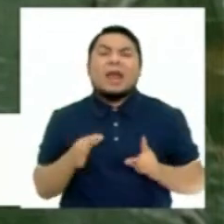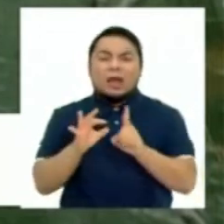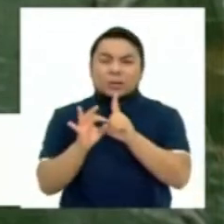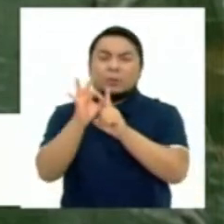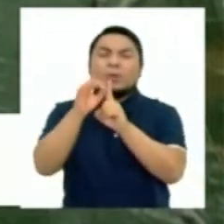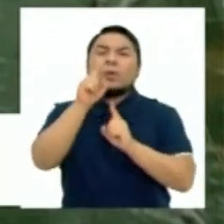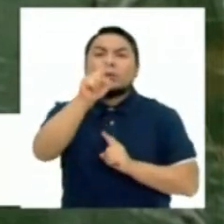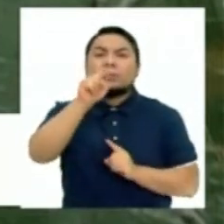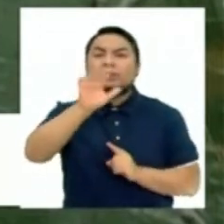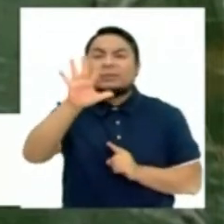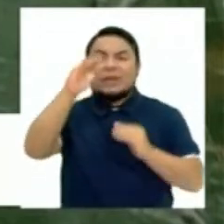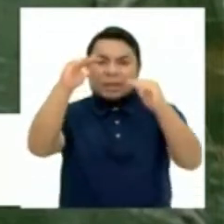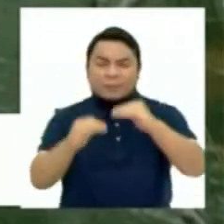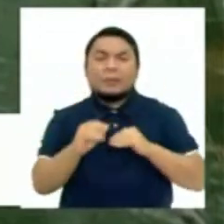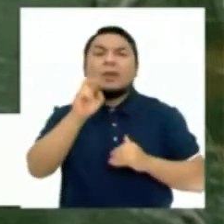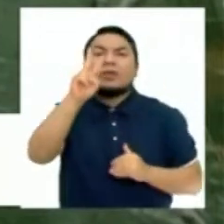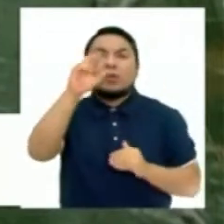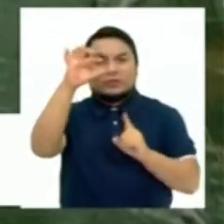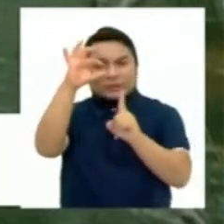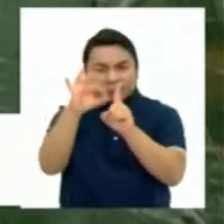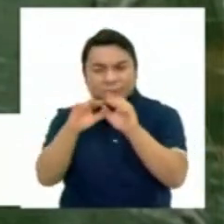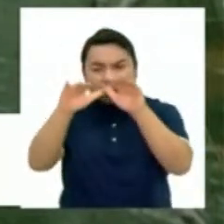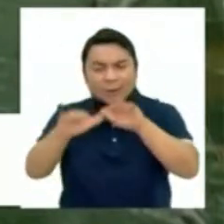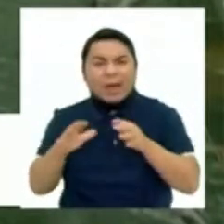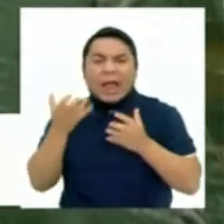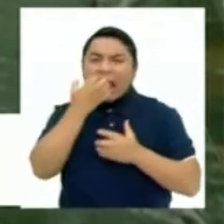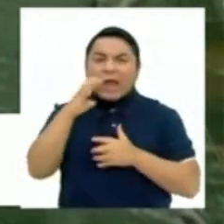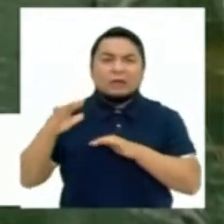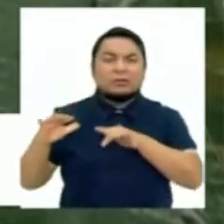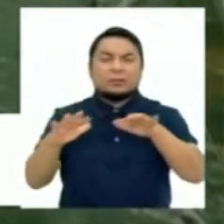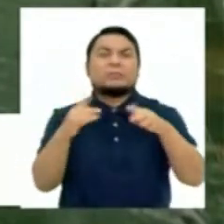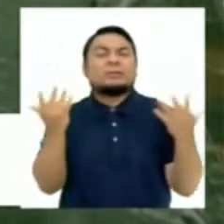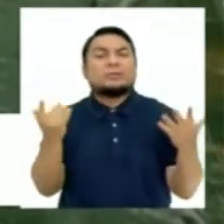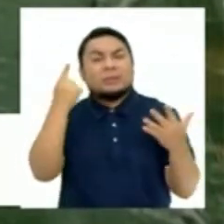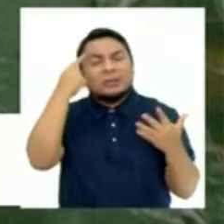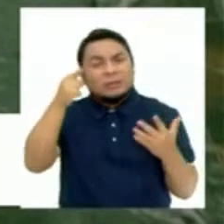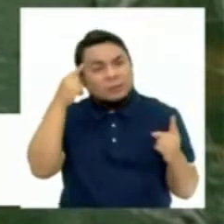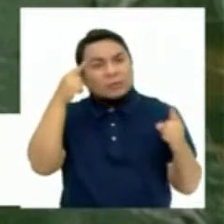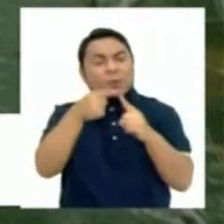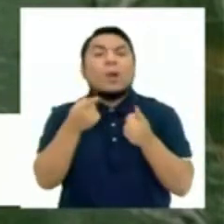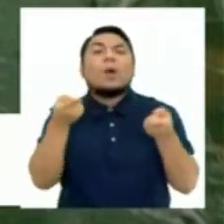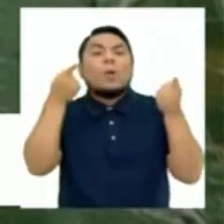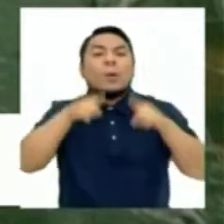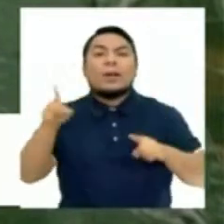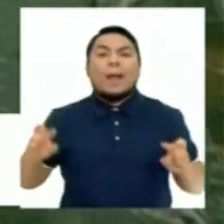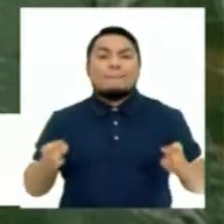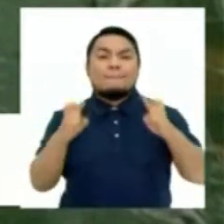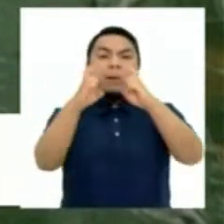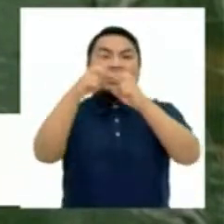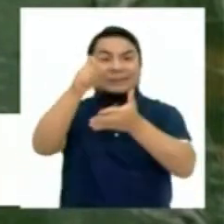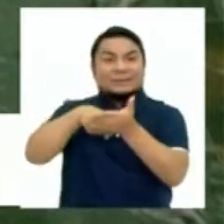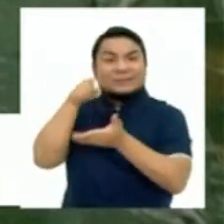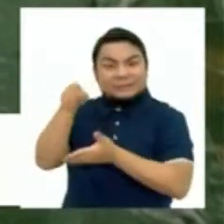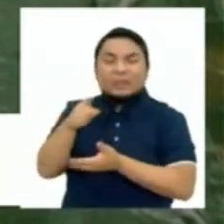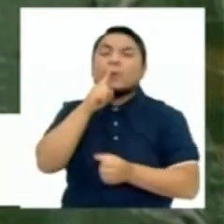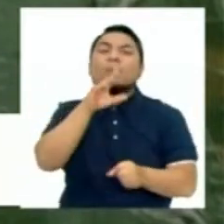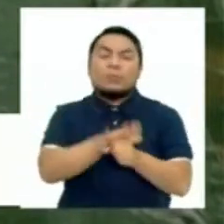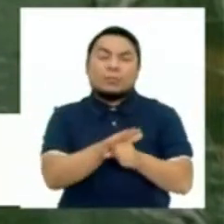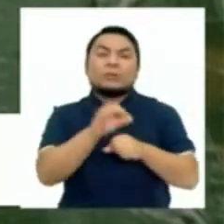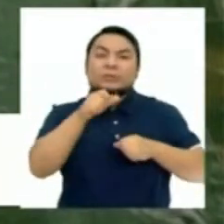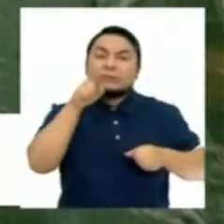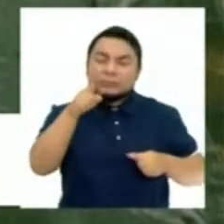temperatura del 1.5 a 2 grados, objetivo establece el Acuerdo de París, está comprometido en